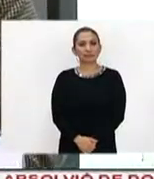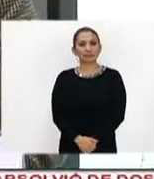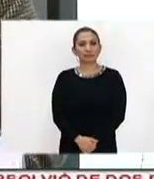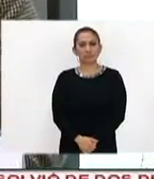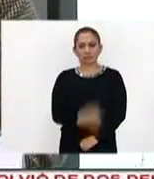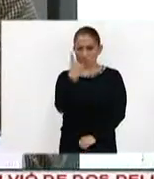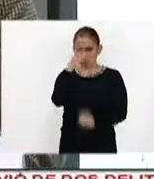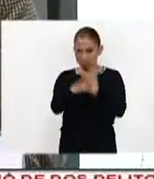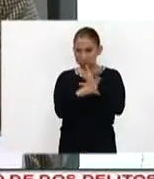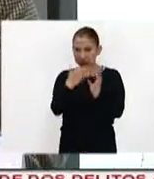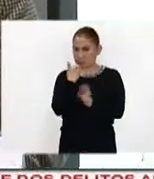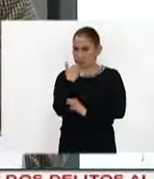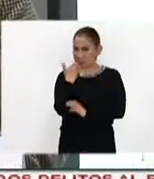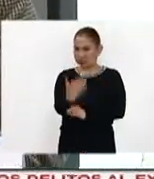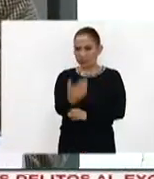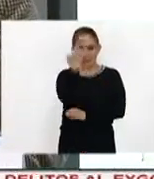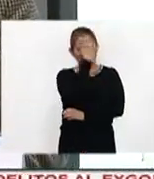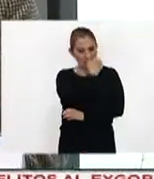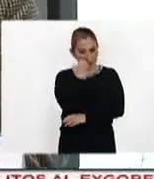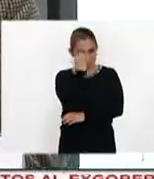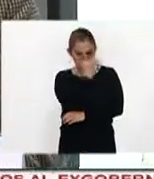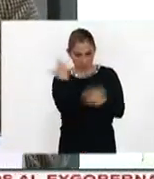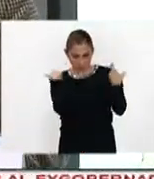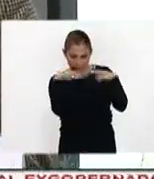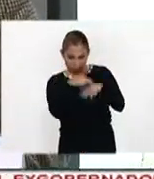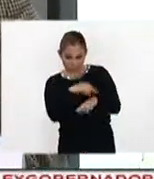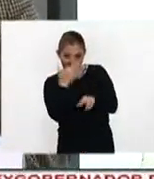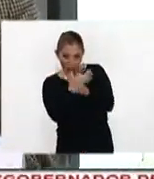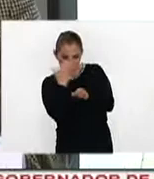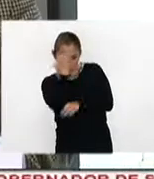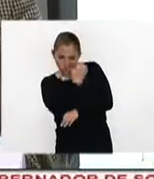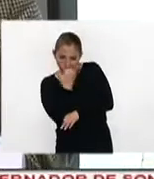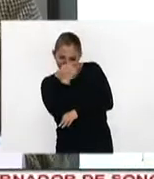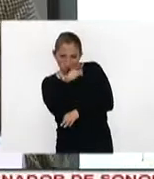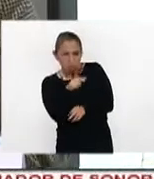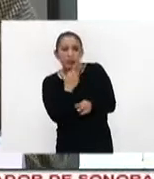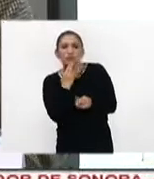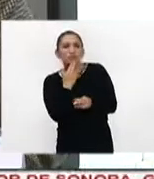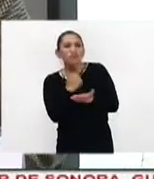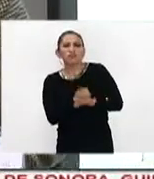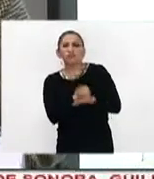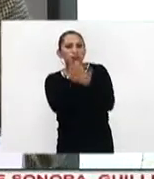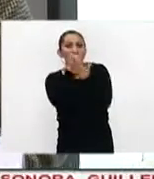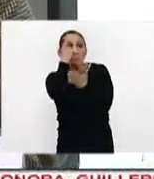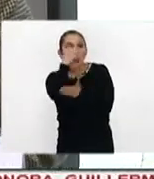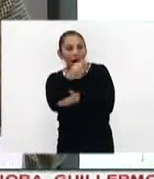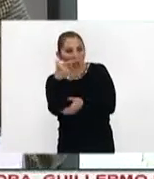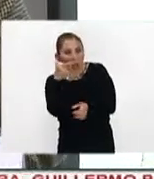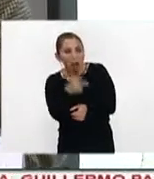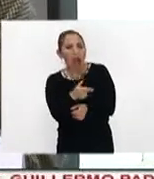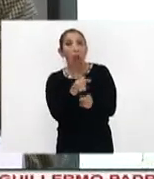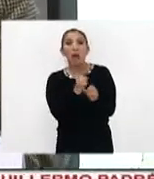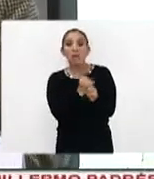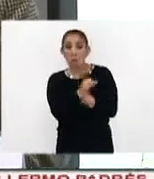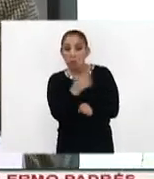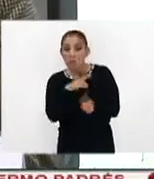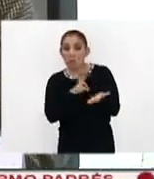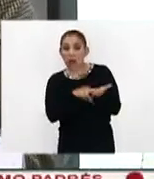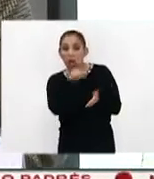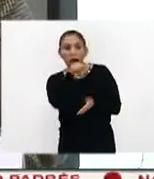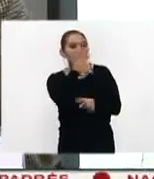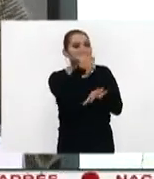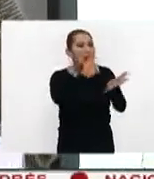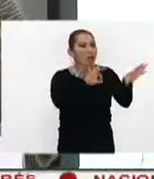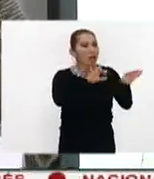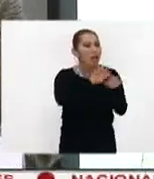algo bueno ha tenido la evaluación de los profesores actualmente es que hay datos e información sobre qué